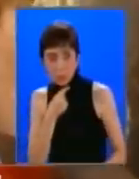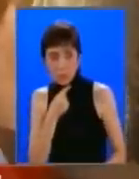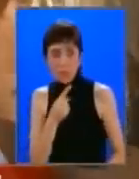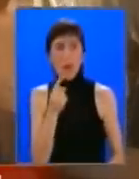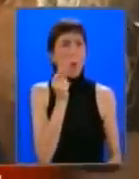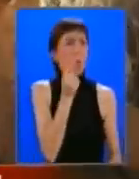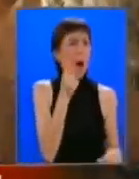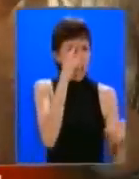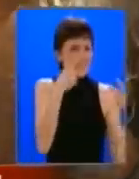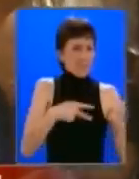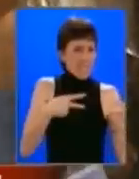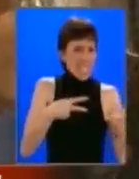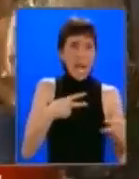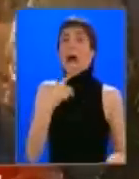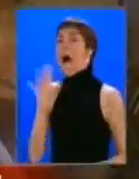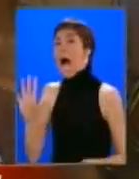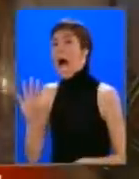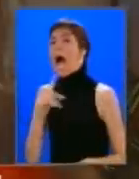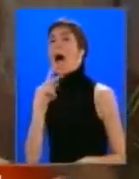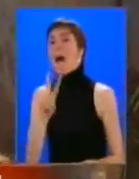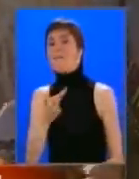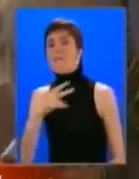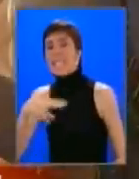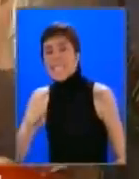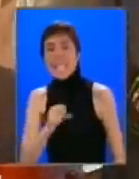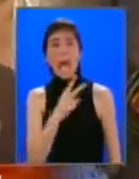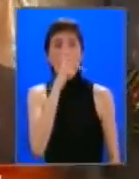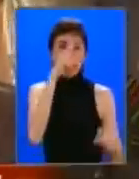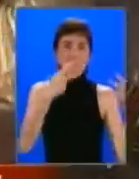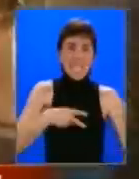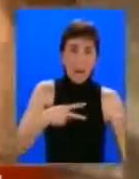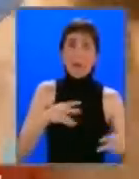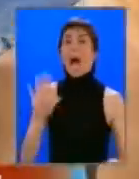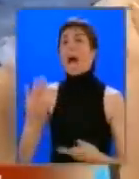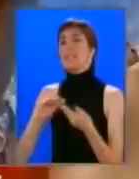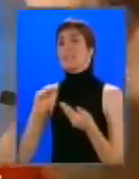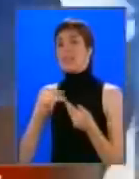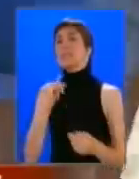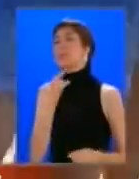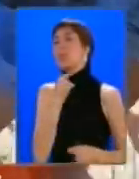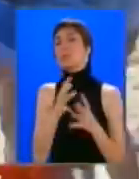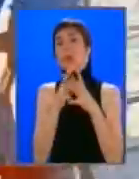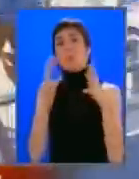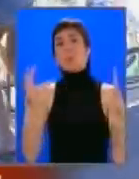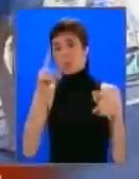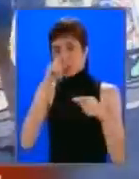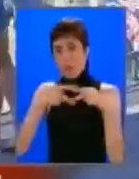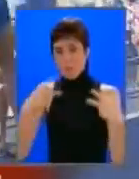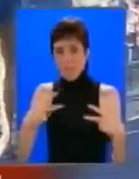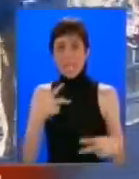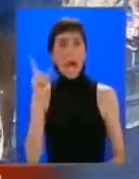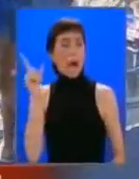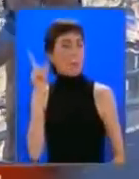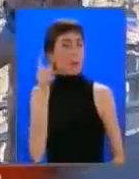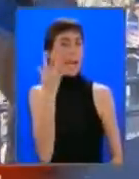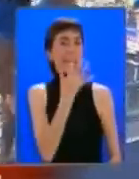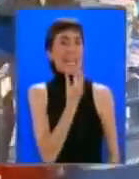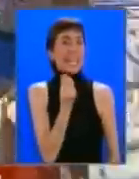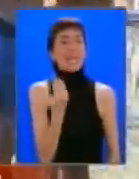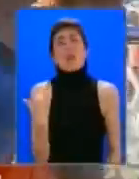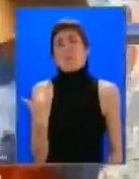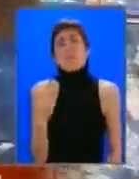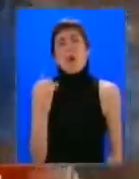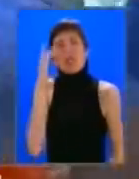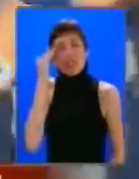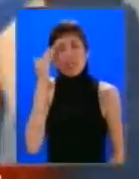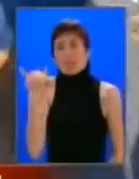mean? Viña del Mar. Yes, we like Viña too much. Rica. Pero qué importa, las pobrecitas viajaron de